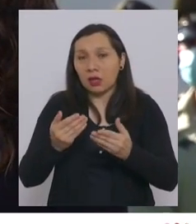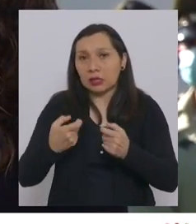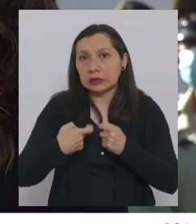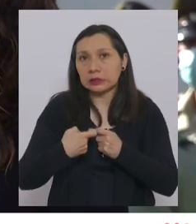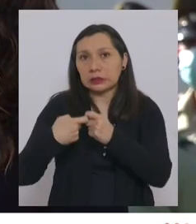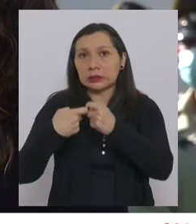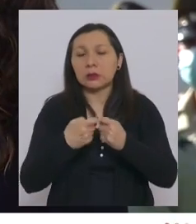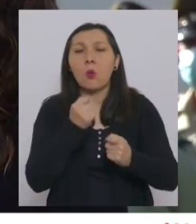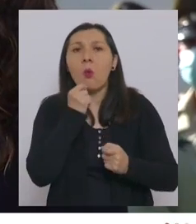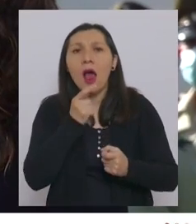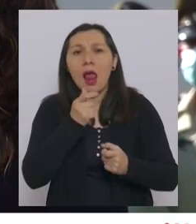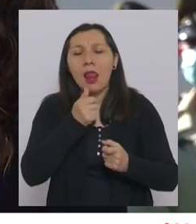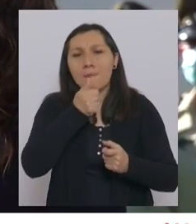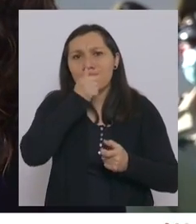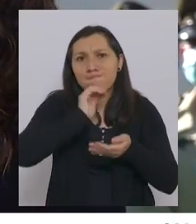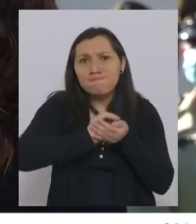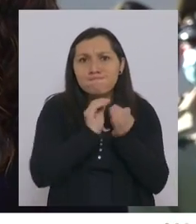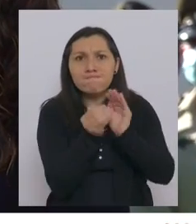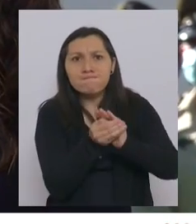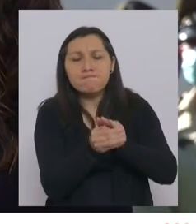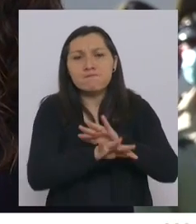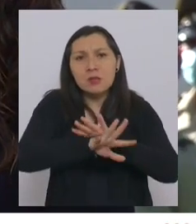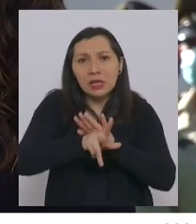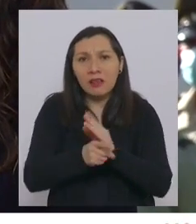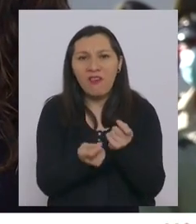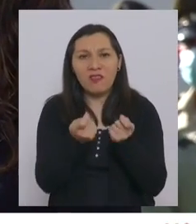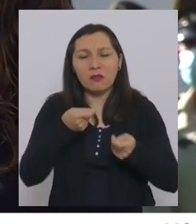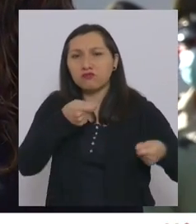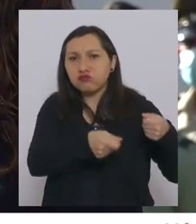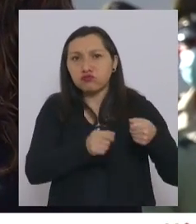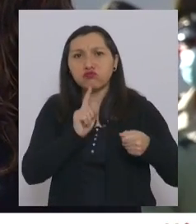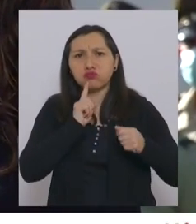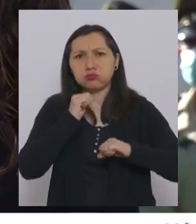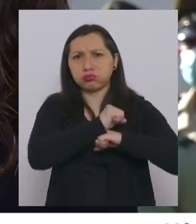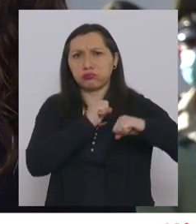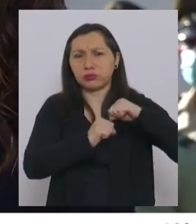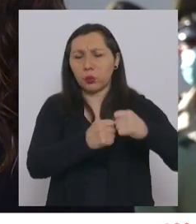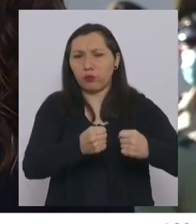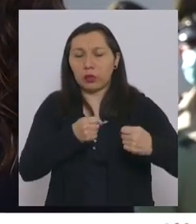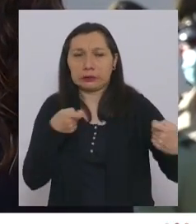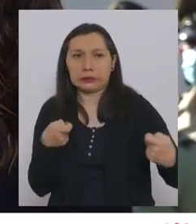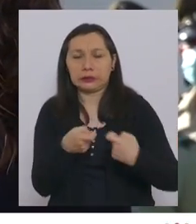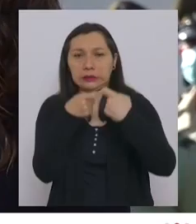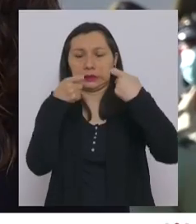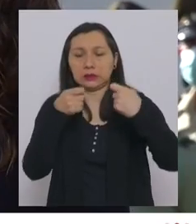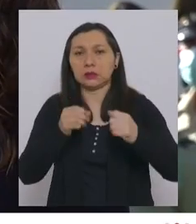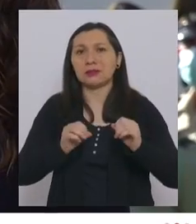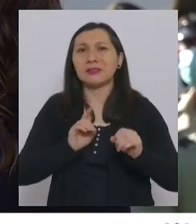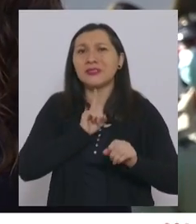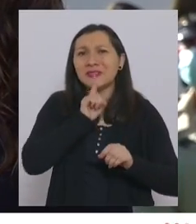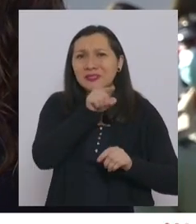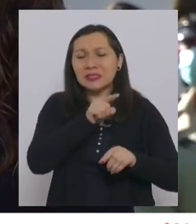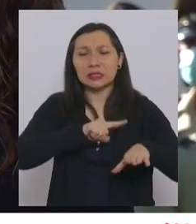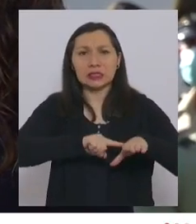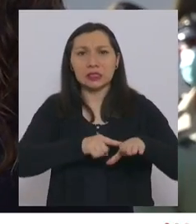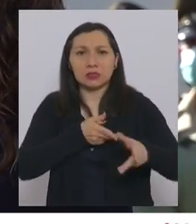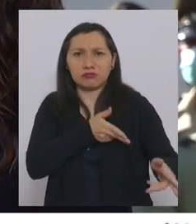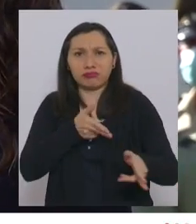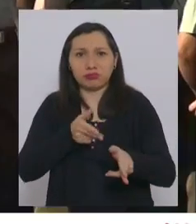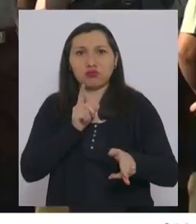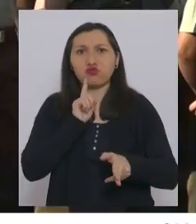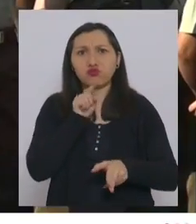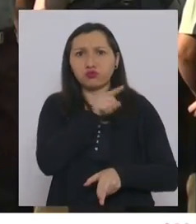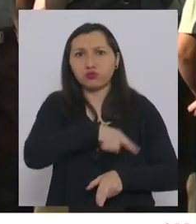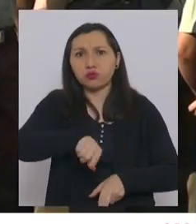día más al crimen organizado, bien financiado, bien estructurado, con altas tecnologías, con alto armamento de